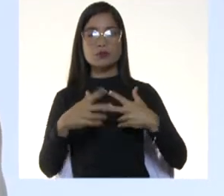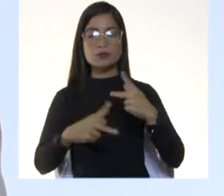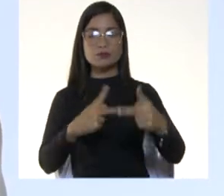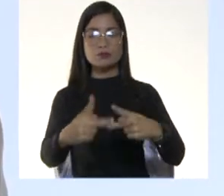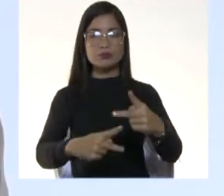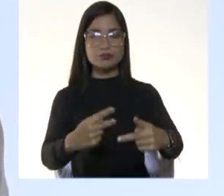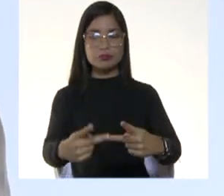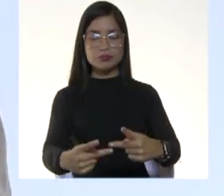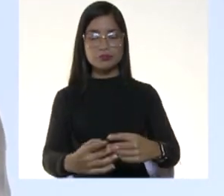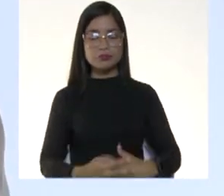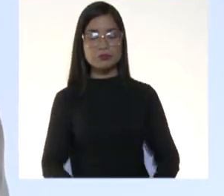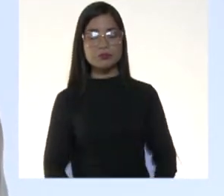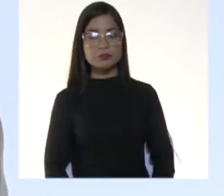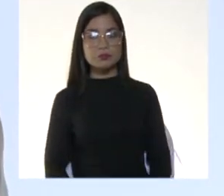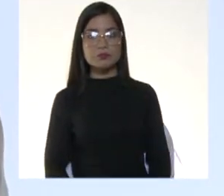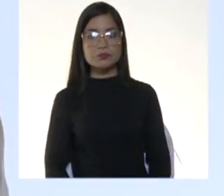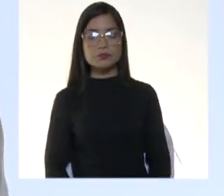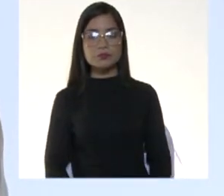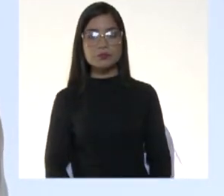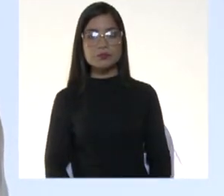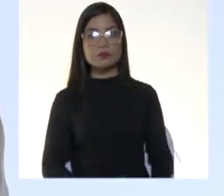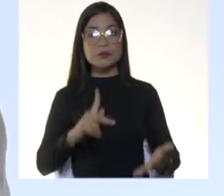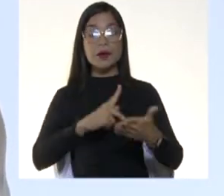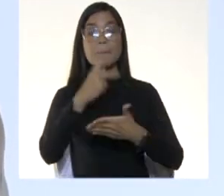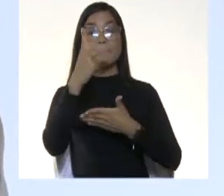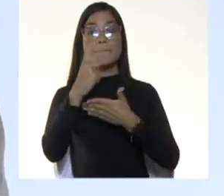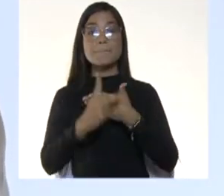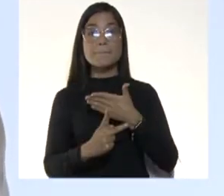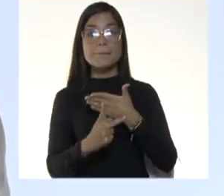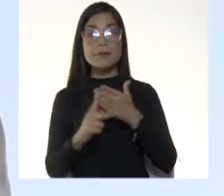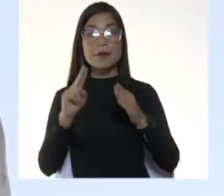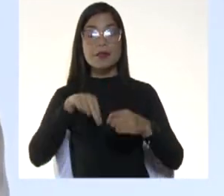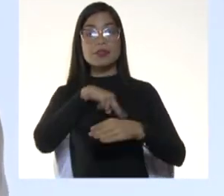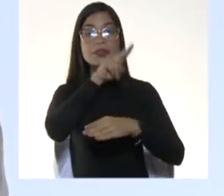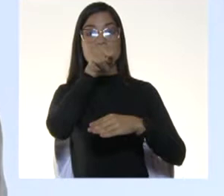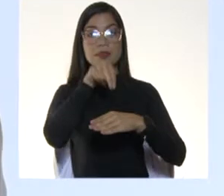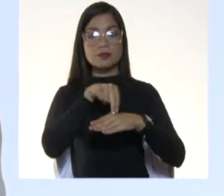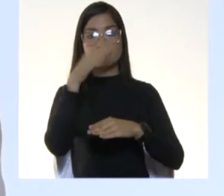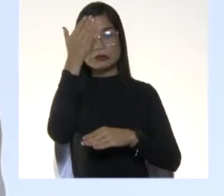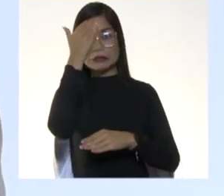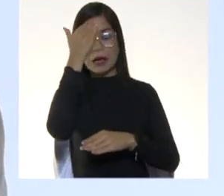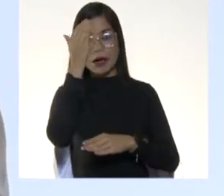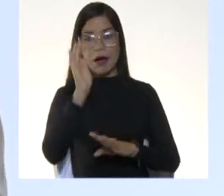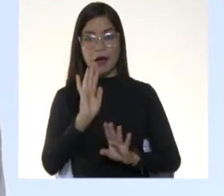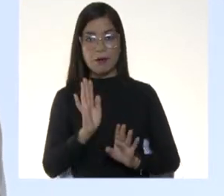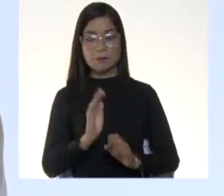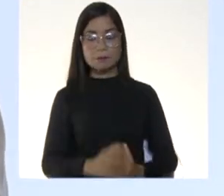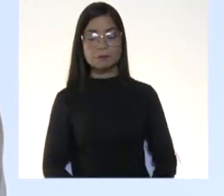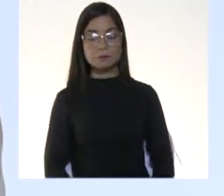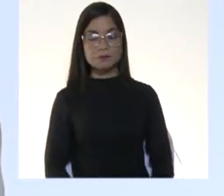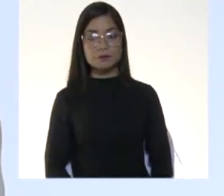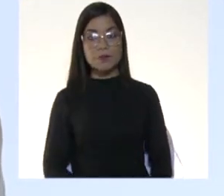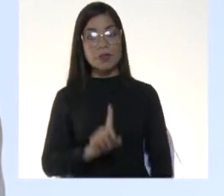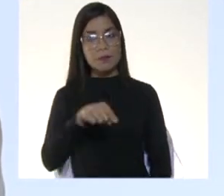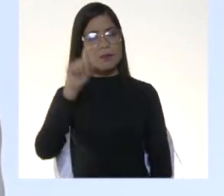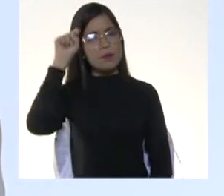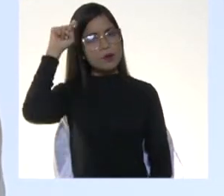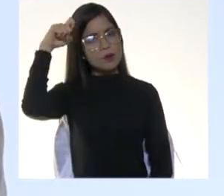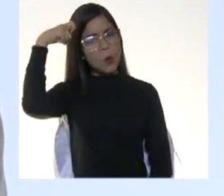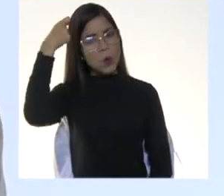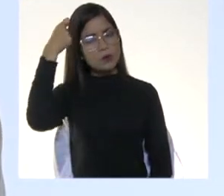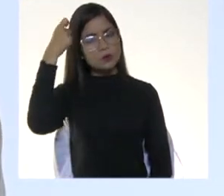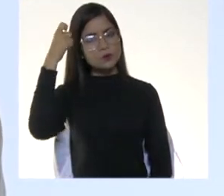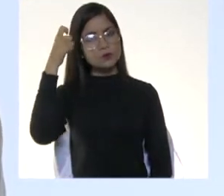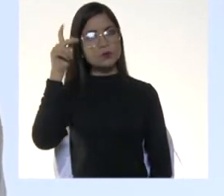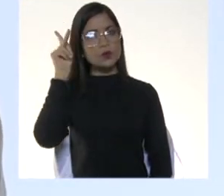vinculan a través de nuestro plan nacional, como lo sabemos. También hacer un recordatorio a un gran